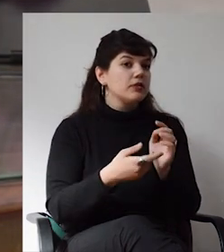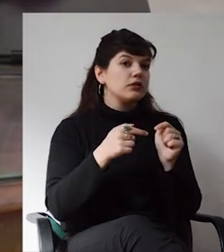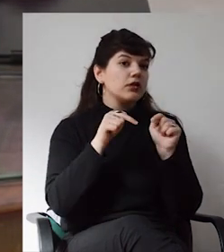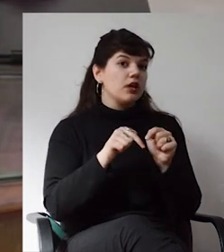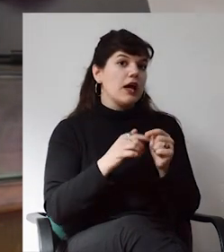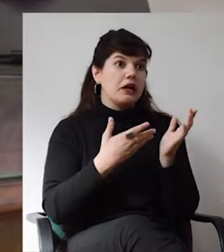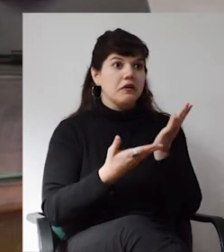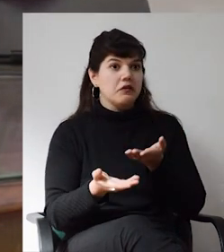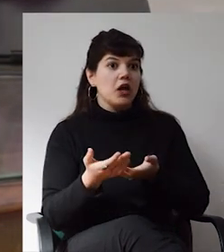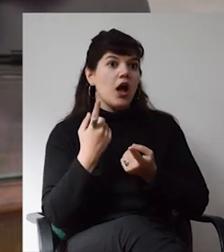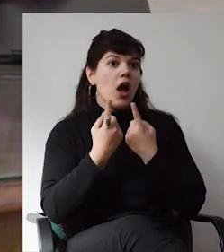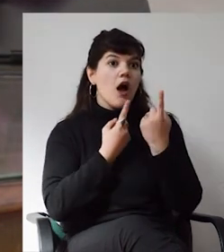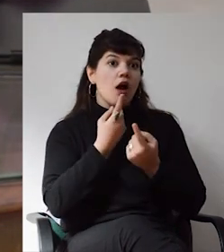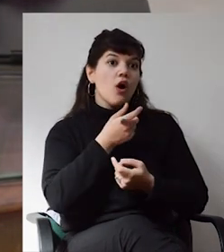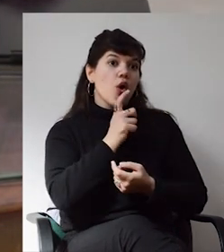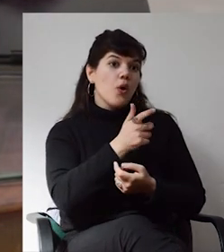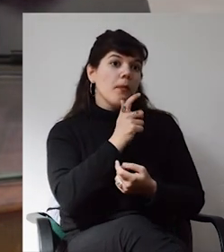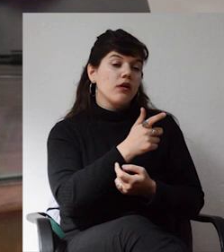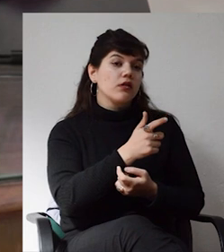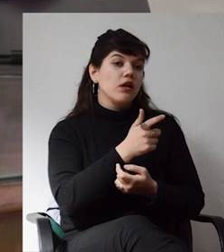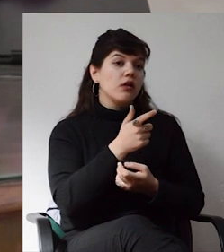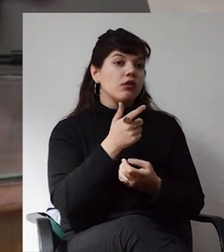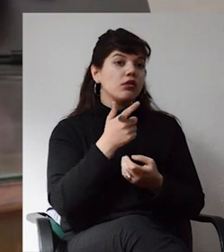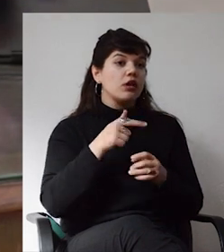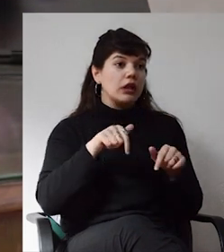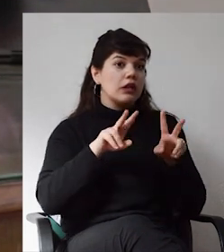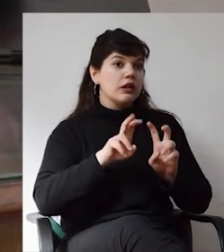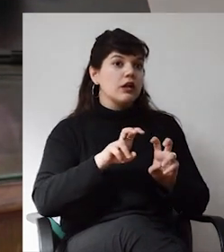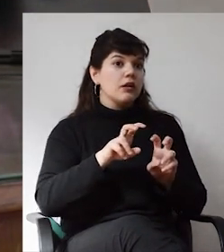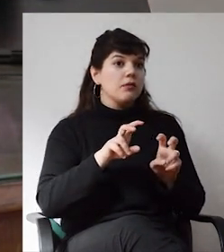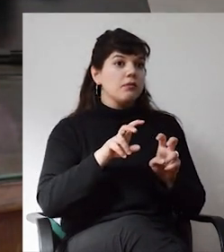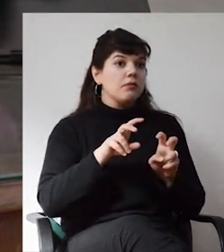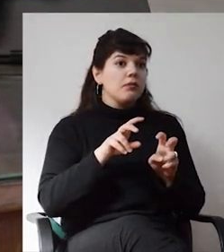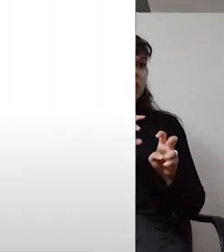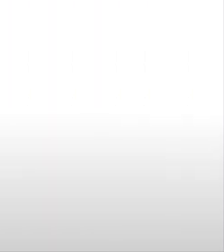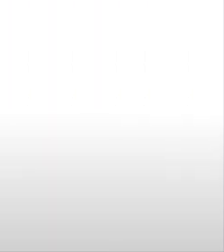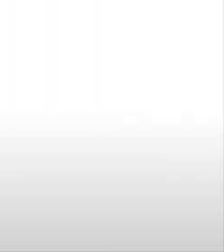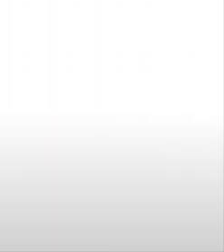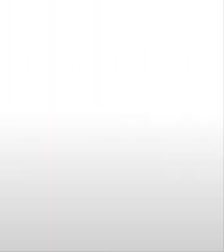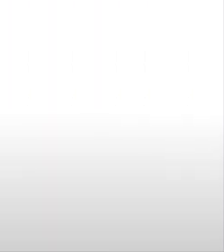presentaciones e invitarlas a hacer algunos comentarios al respecto.